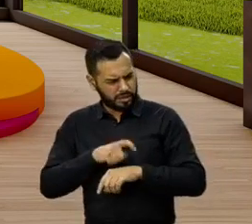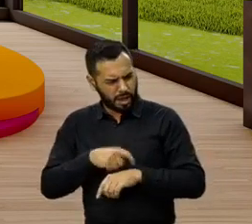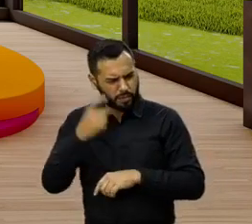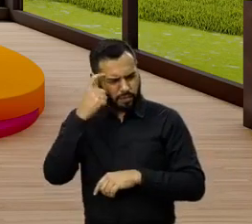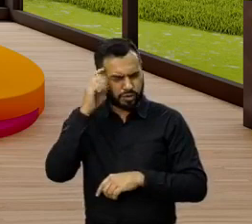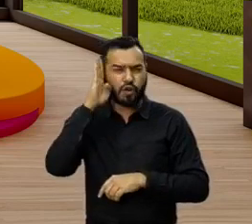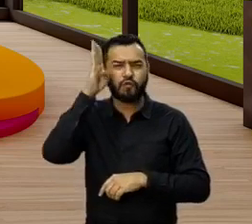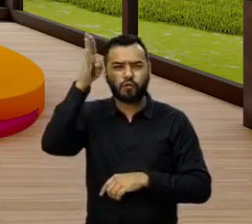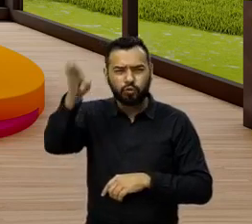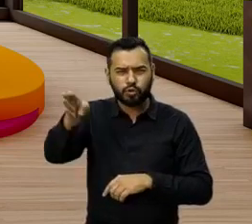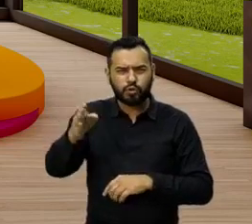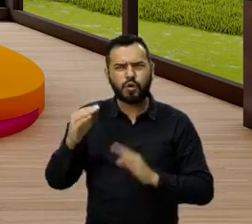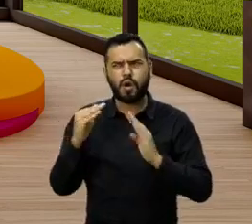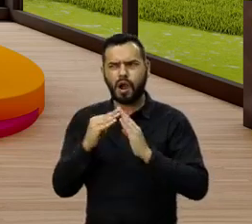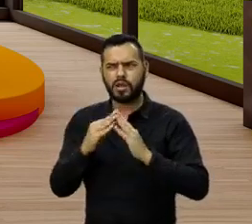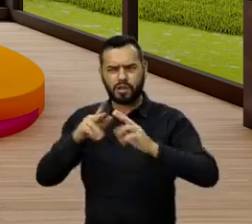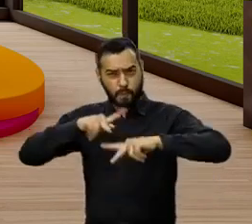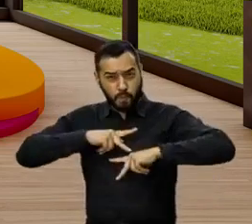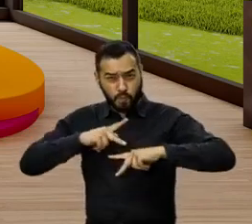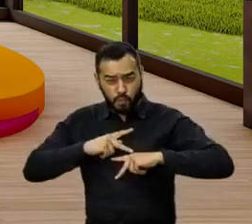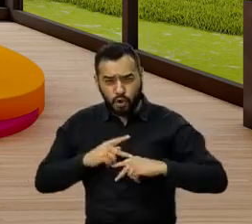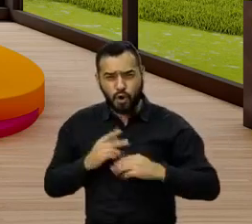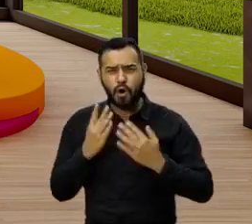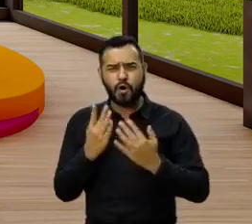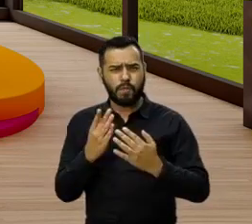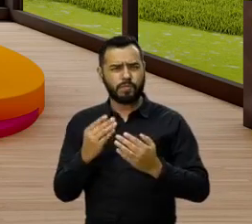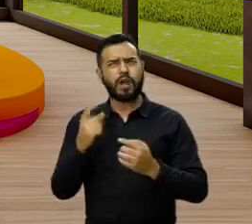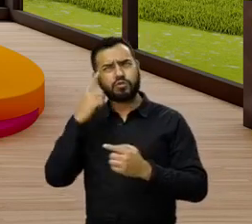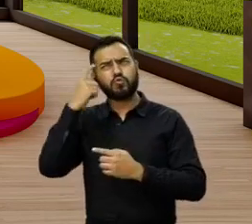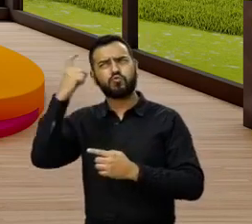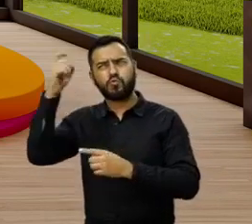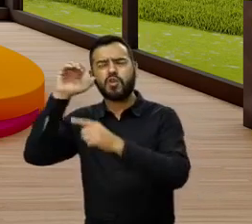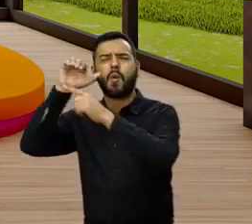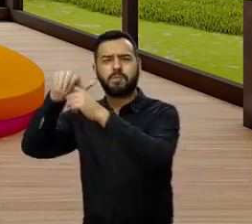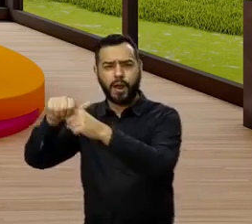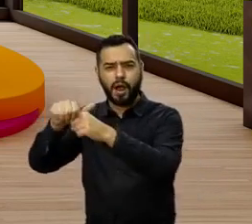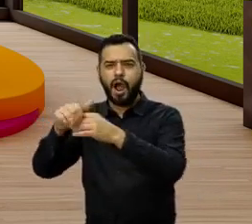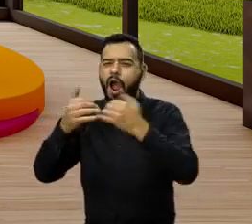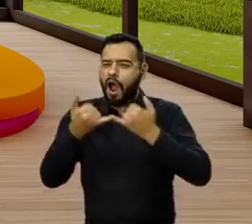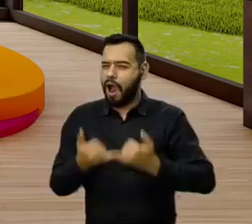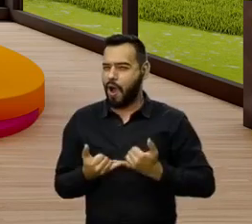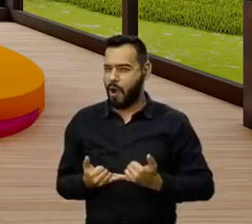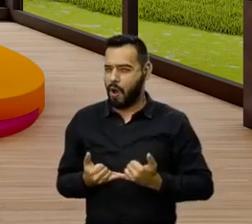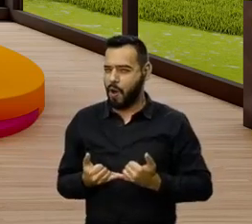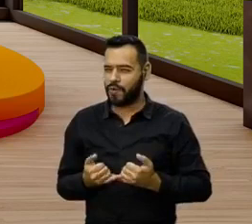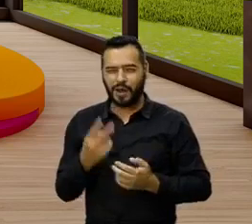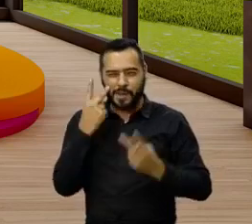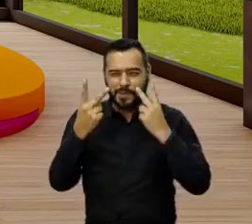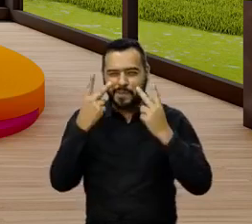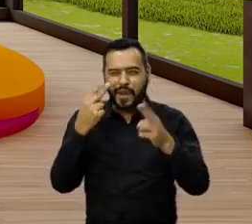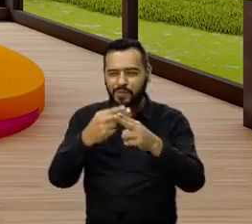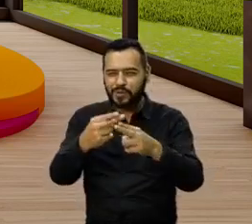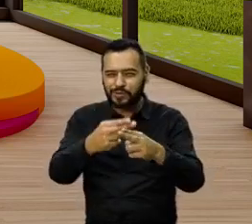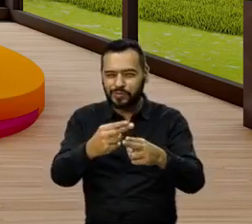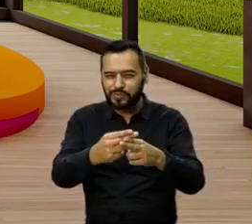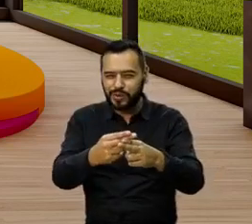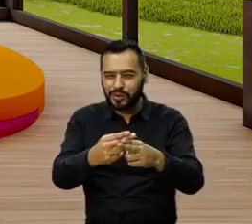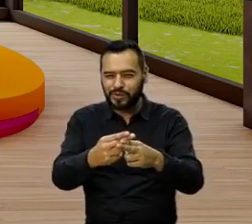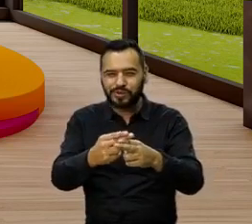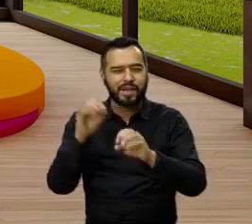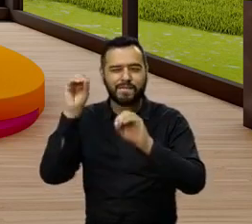en su en su vivienda propia en el momento de cumplir sus sueños es ahora pero que nos veamos nuevamente